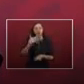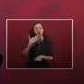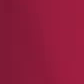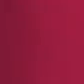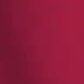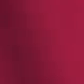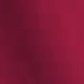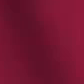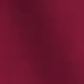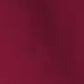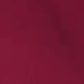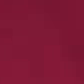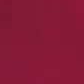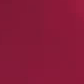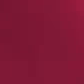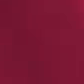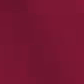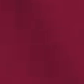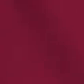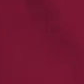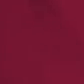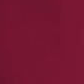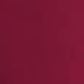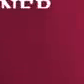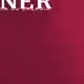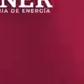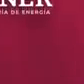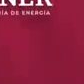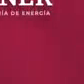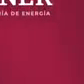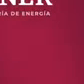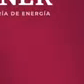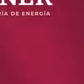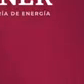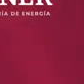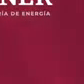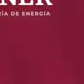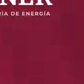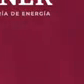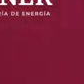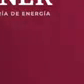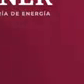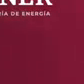trabajadores de México. Gobierno de México.